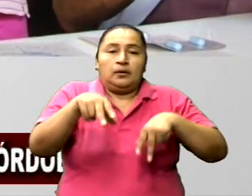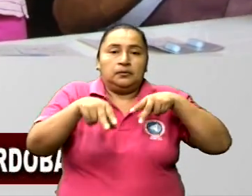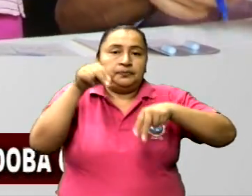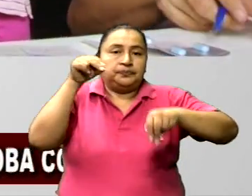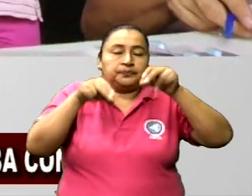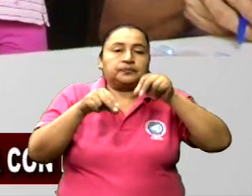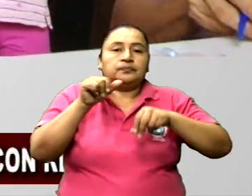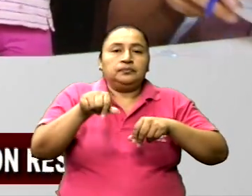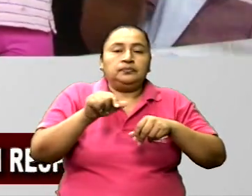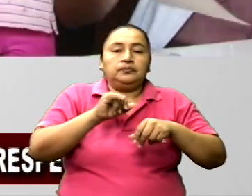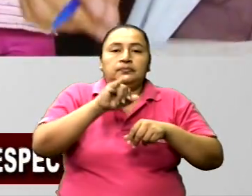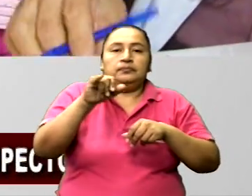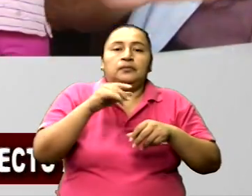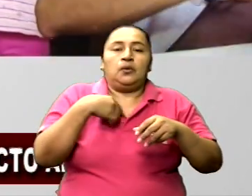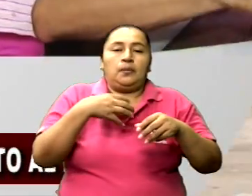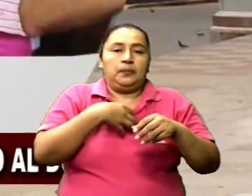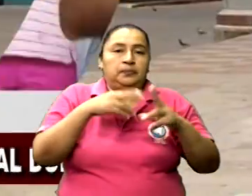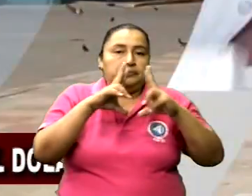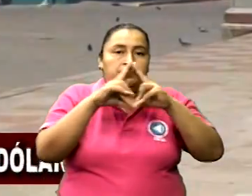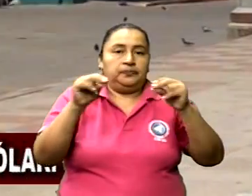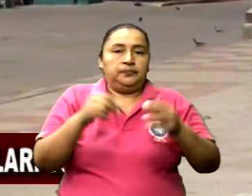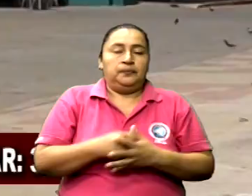Segovia, nuestra Nicaragua.